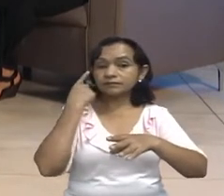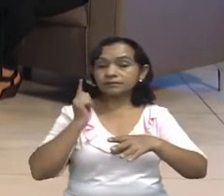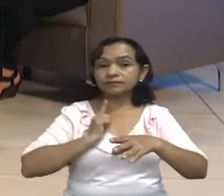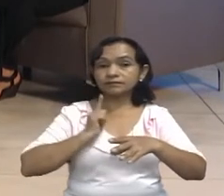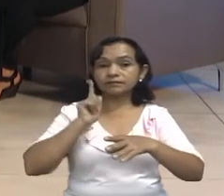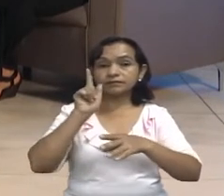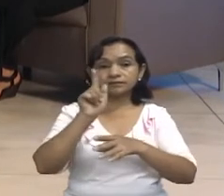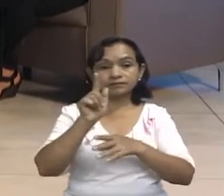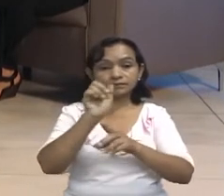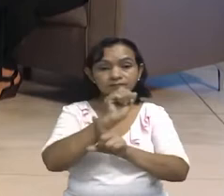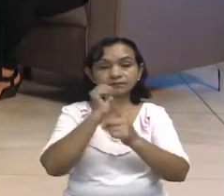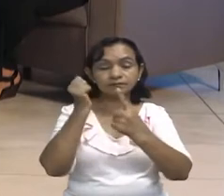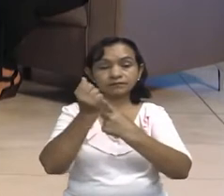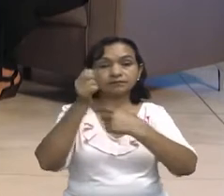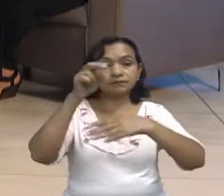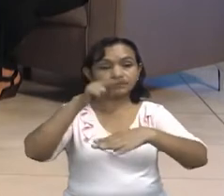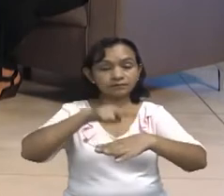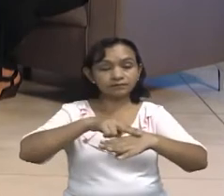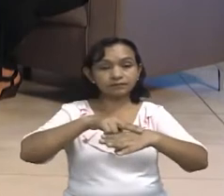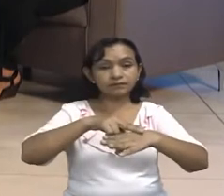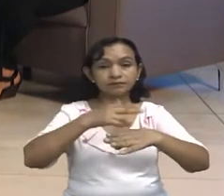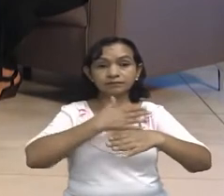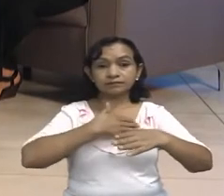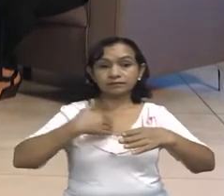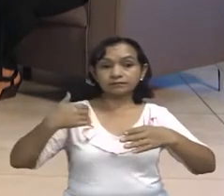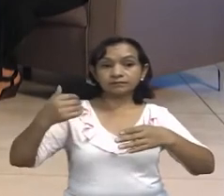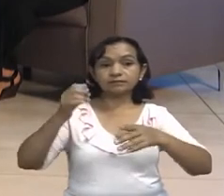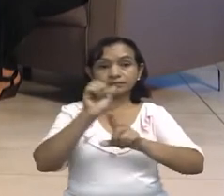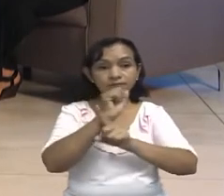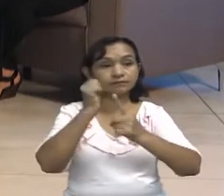nuestro Parlamento en Latinoamérica como uno de los